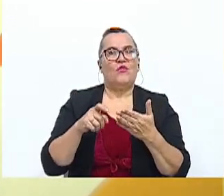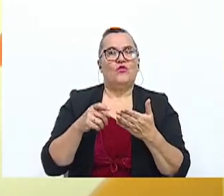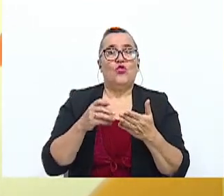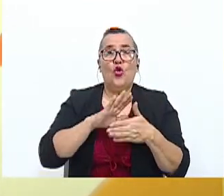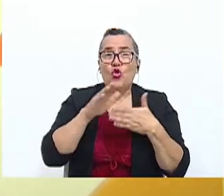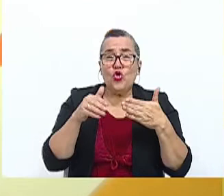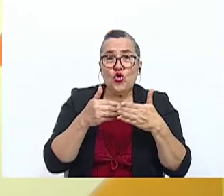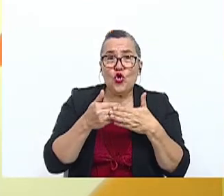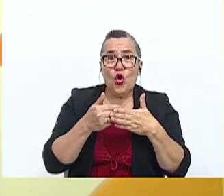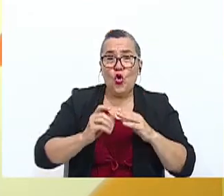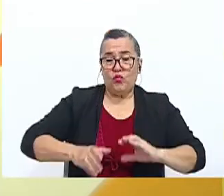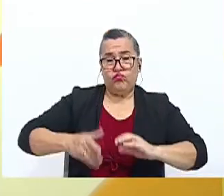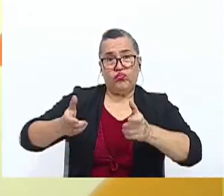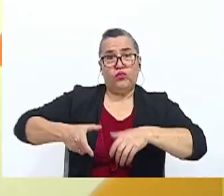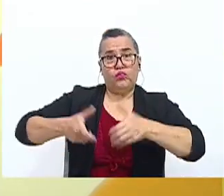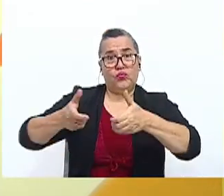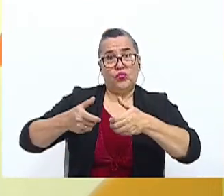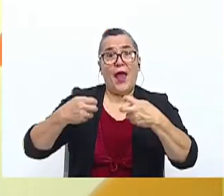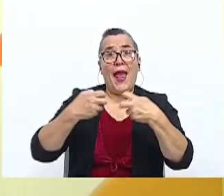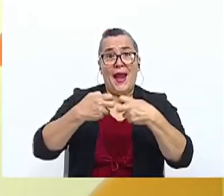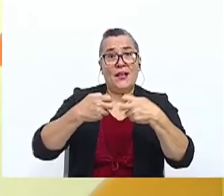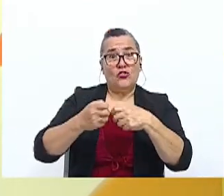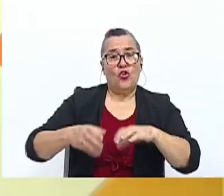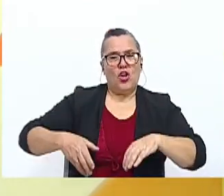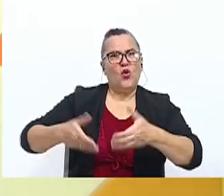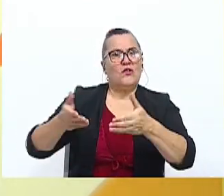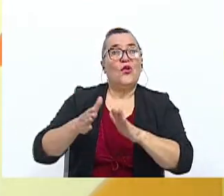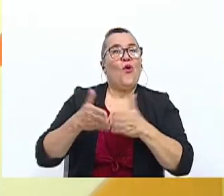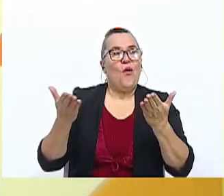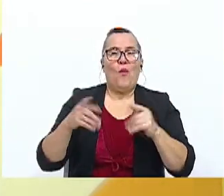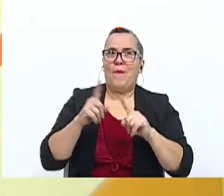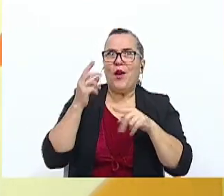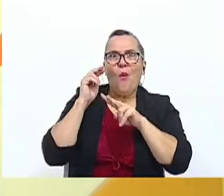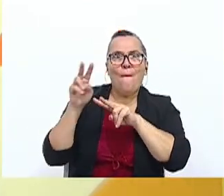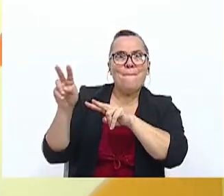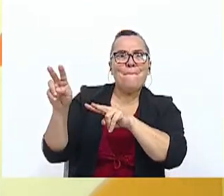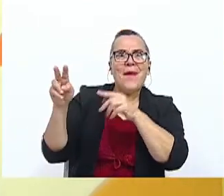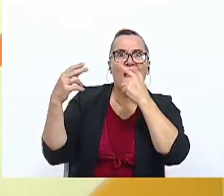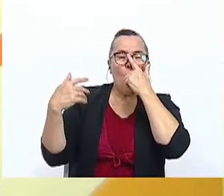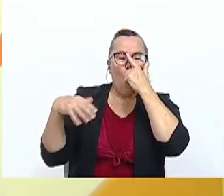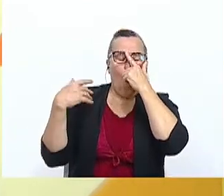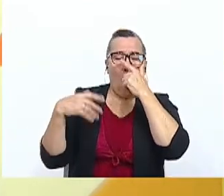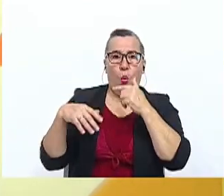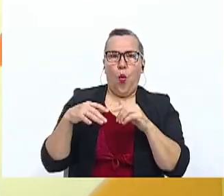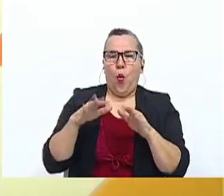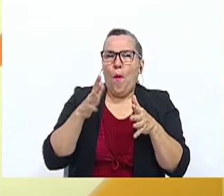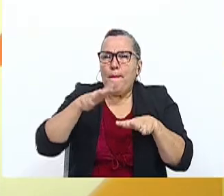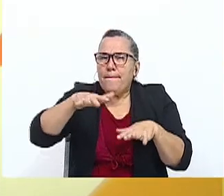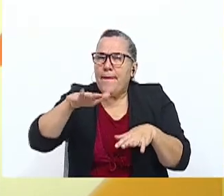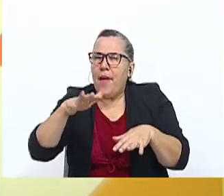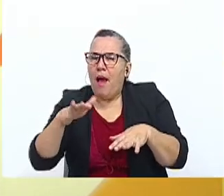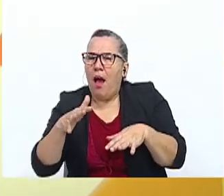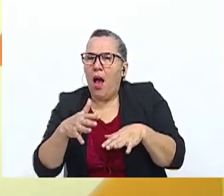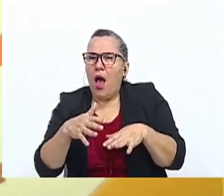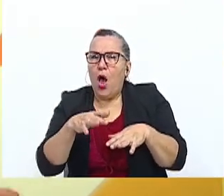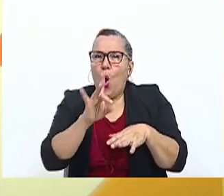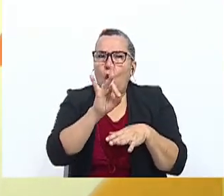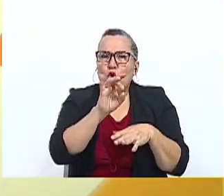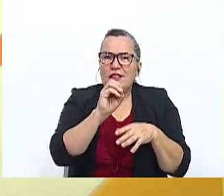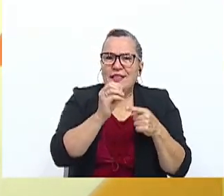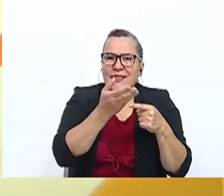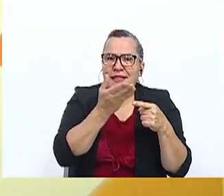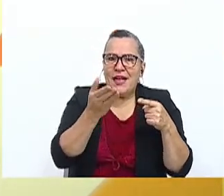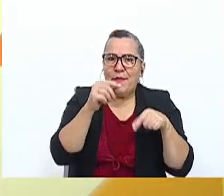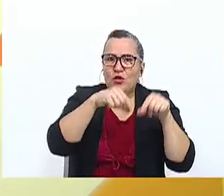lo que son residuos electrónicos. Pero ¿vieron cómo aproximadamente hay 80